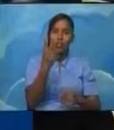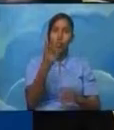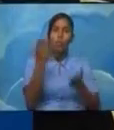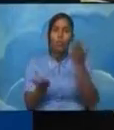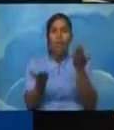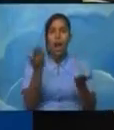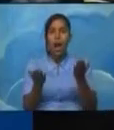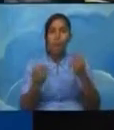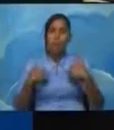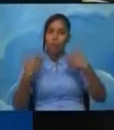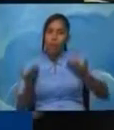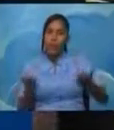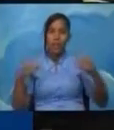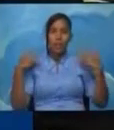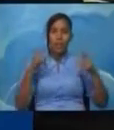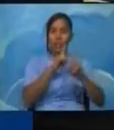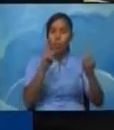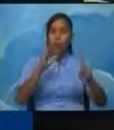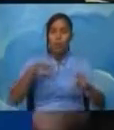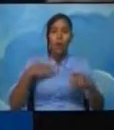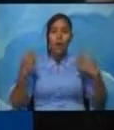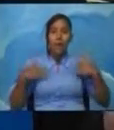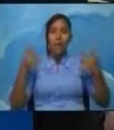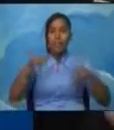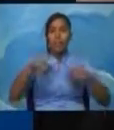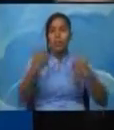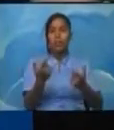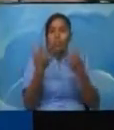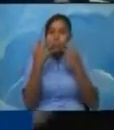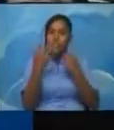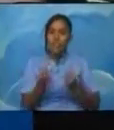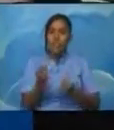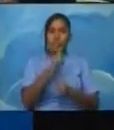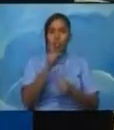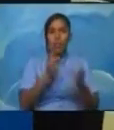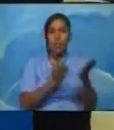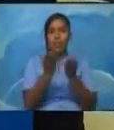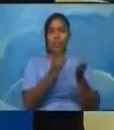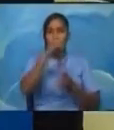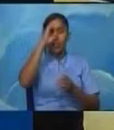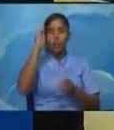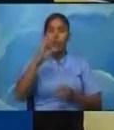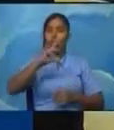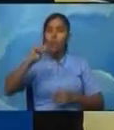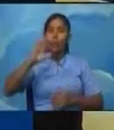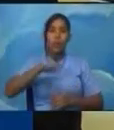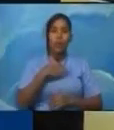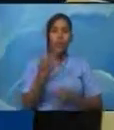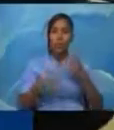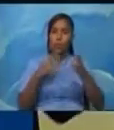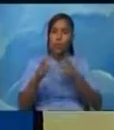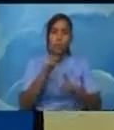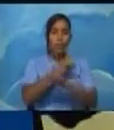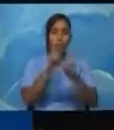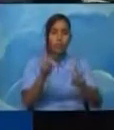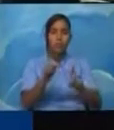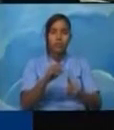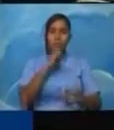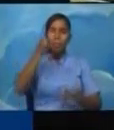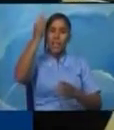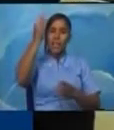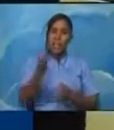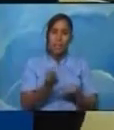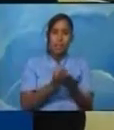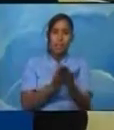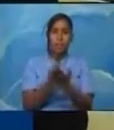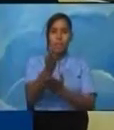no podemos llegar aquí y estar alegre. Ahora sí le voy a servir a Dios y en la tarde ya no le voy a servir a Dios porque tengo muchos problemas. Hay que ser